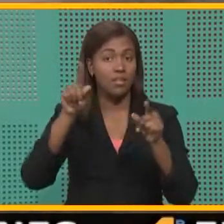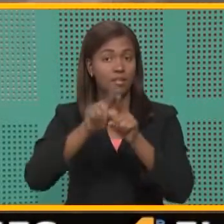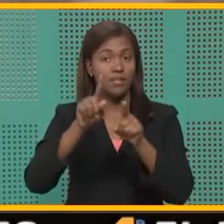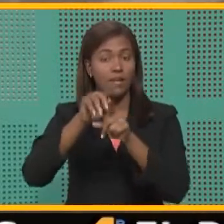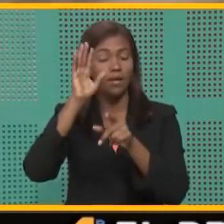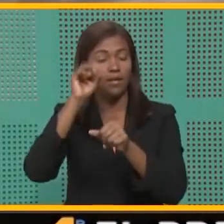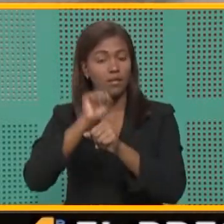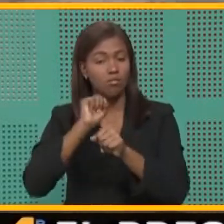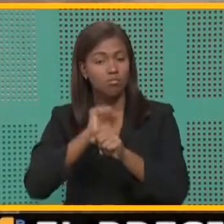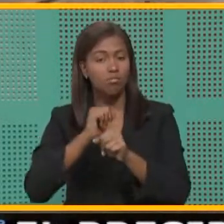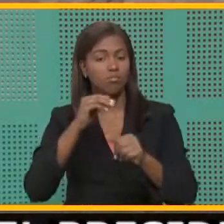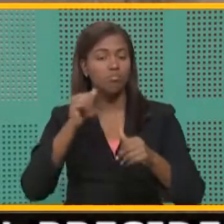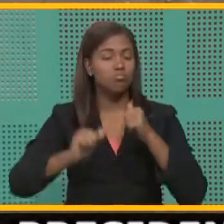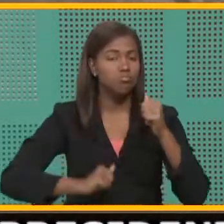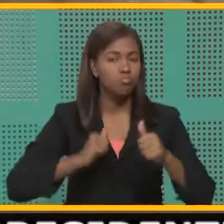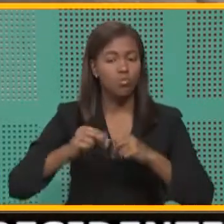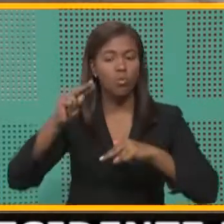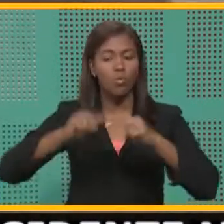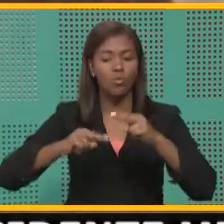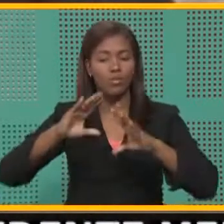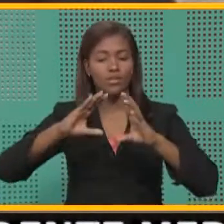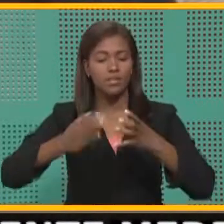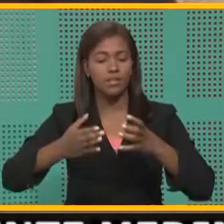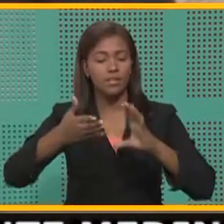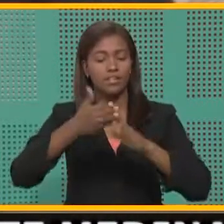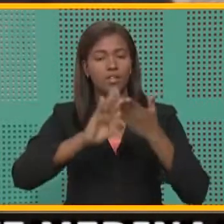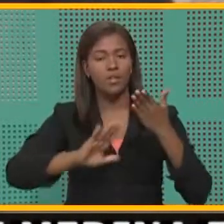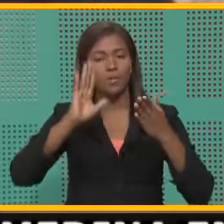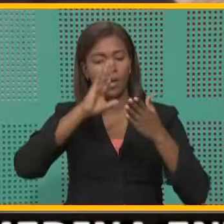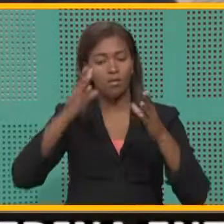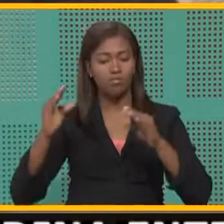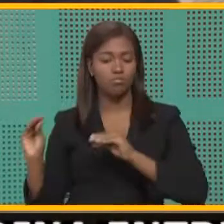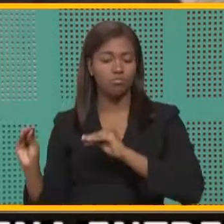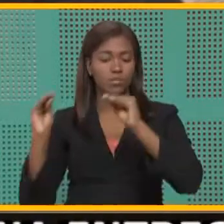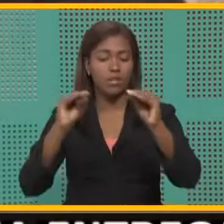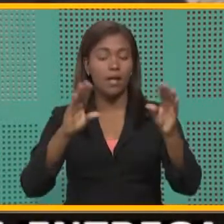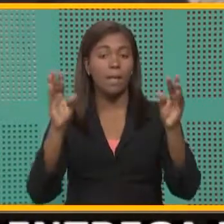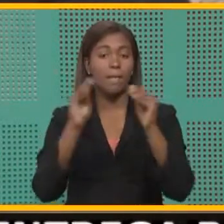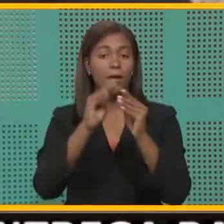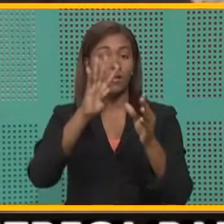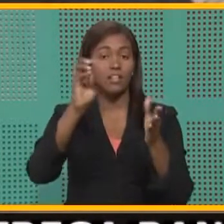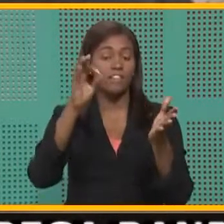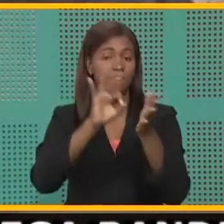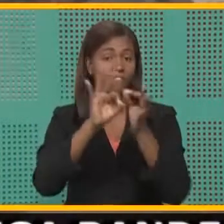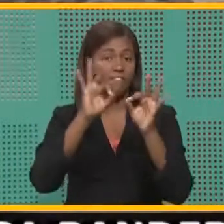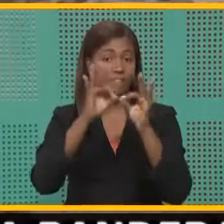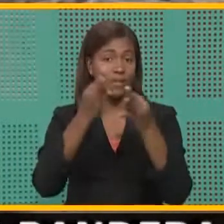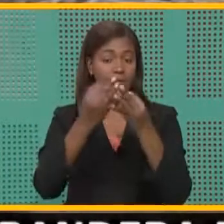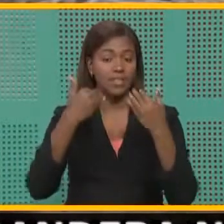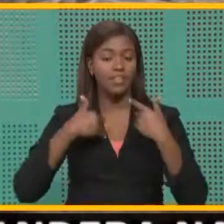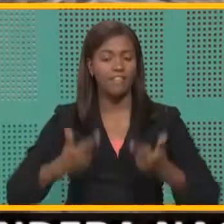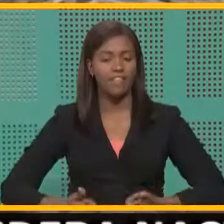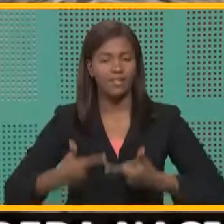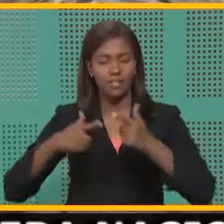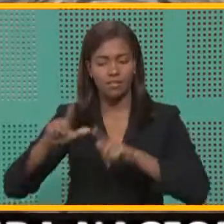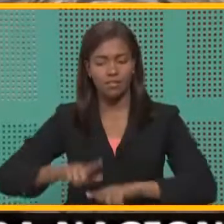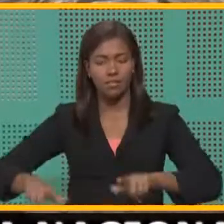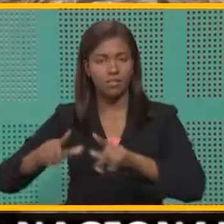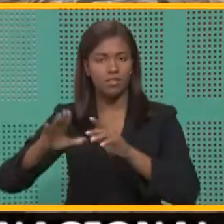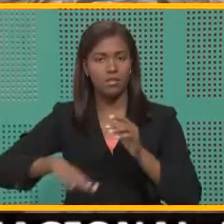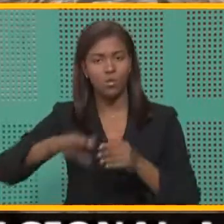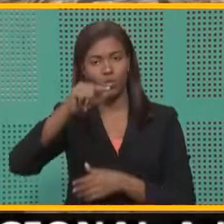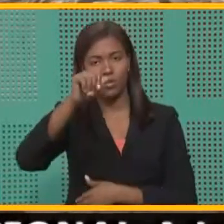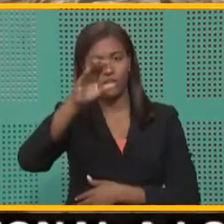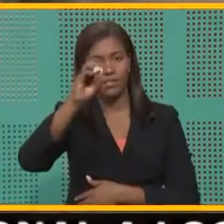trabaja activamente en la construcción del centro poblado, donde serán reubicadas más de 400 familias que residen en los sectores Los